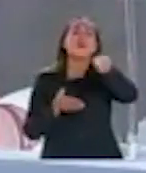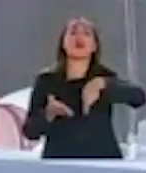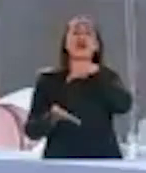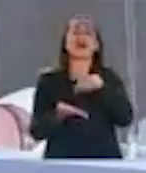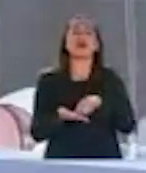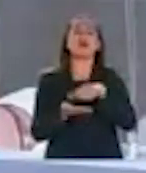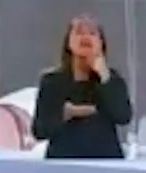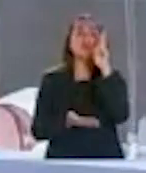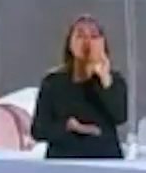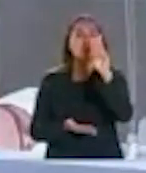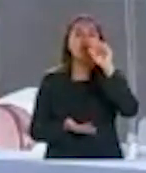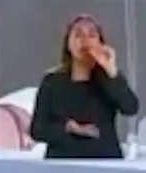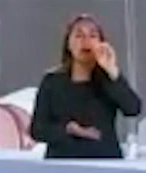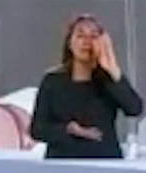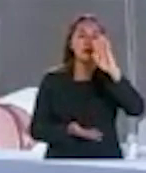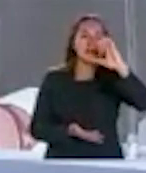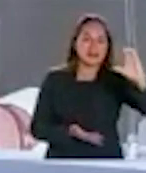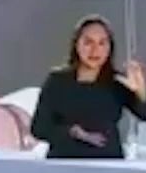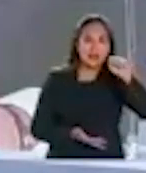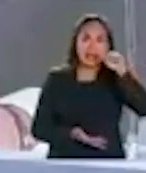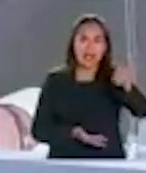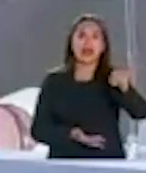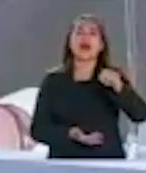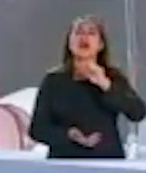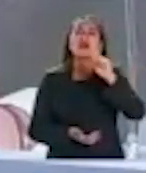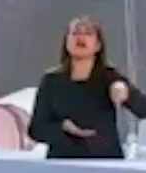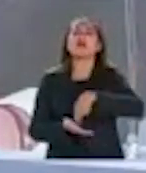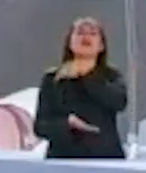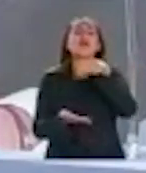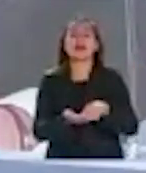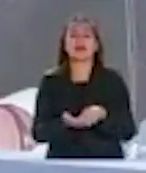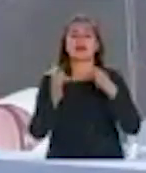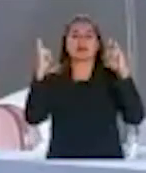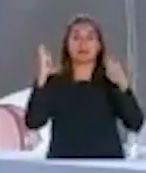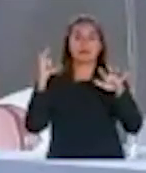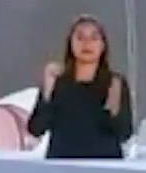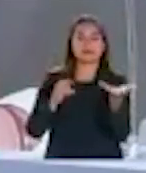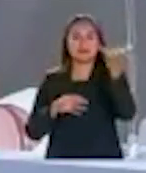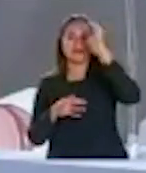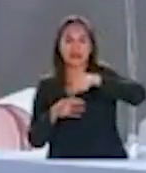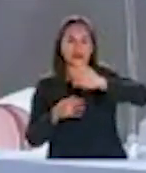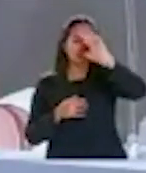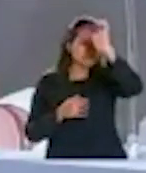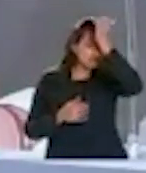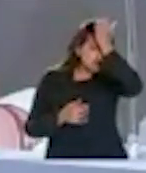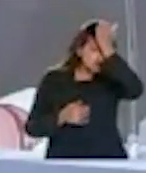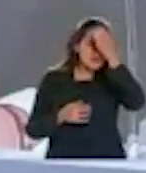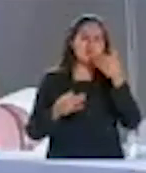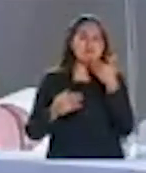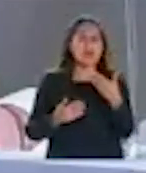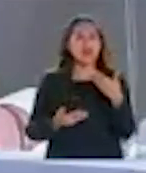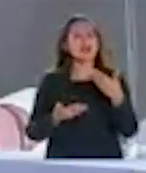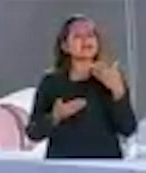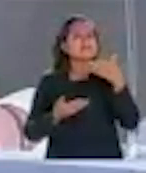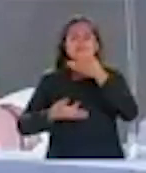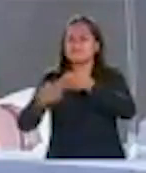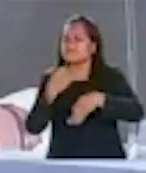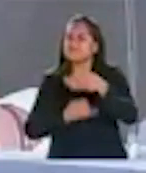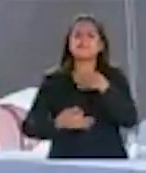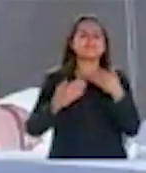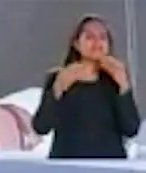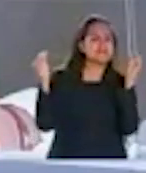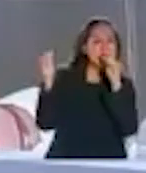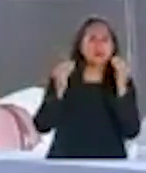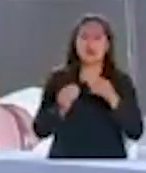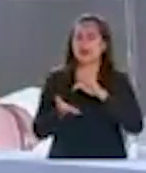cimarrones de la universidad autonoma de las californias sus preguntas se enriquecieron a este debate y la conversación civilizada entre demócratas gracias a